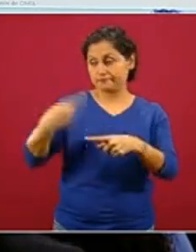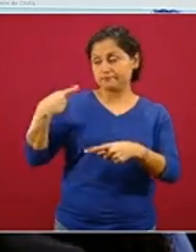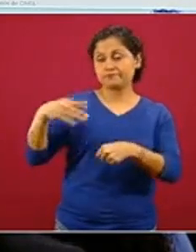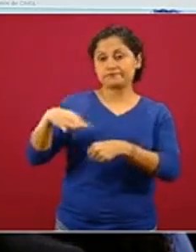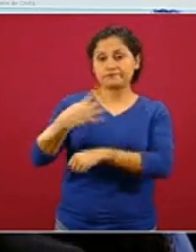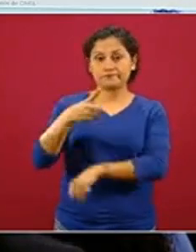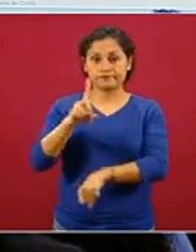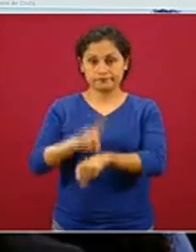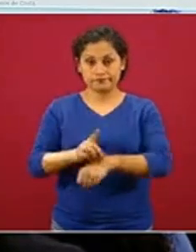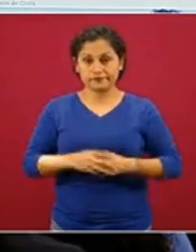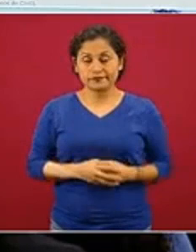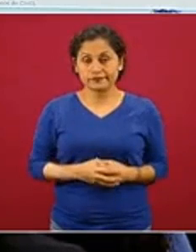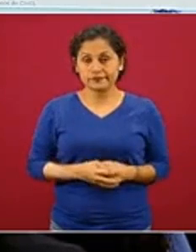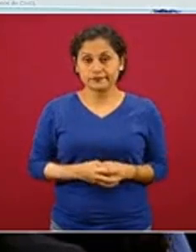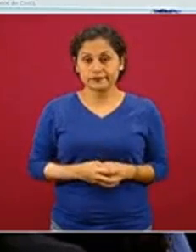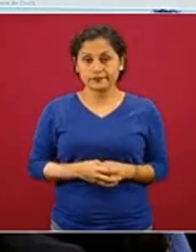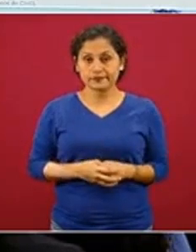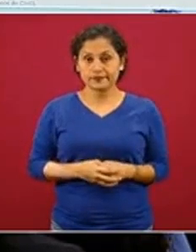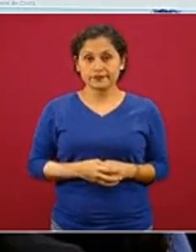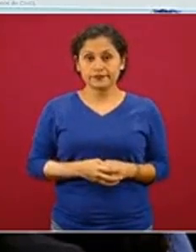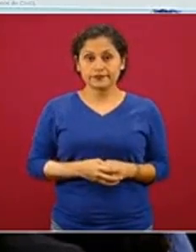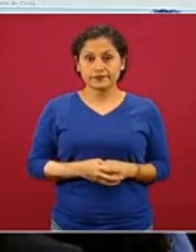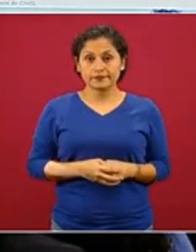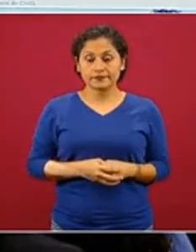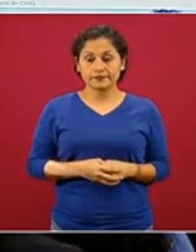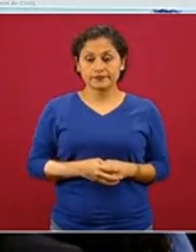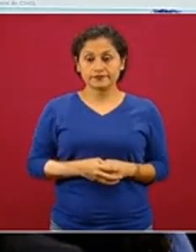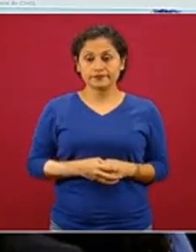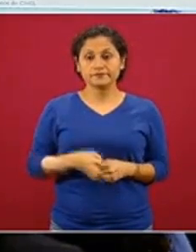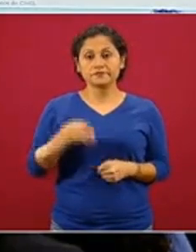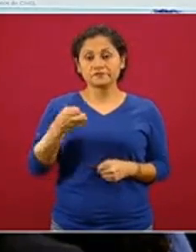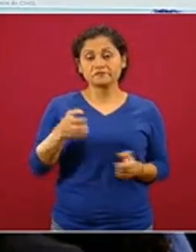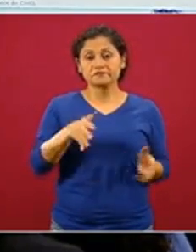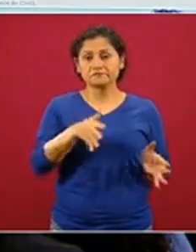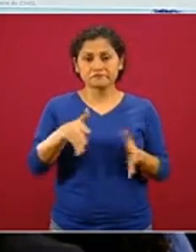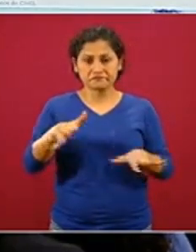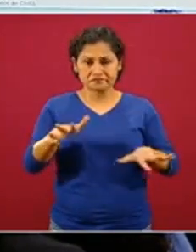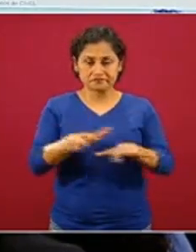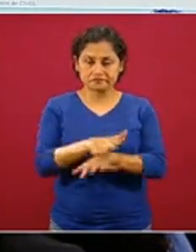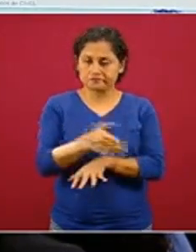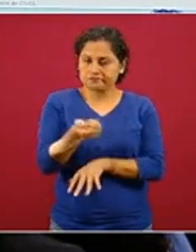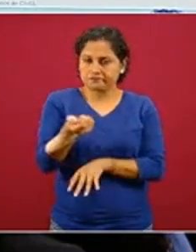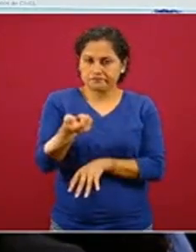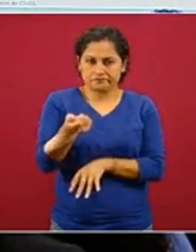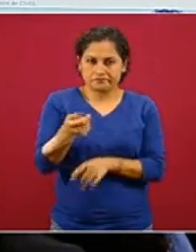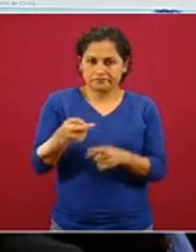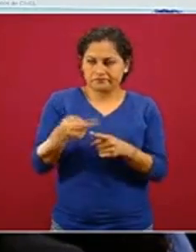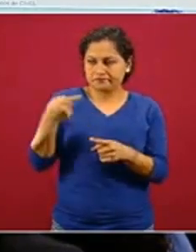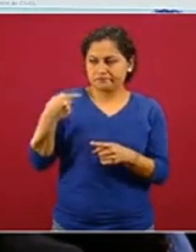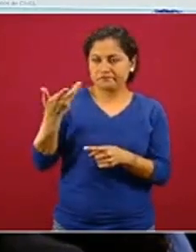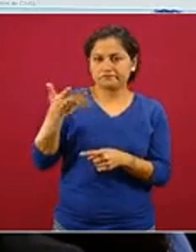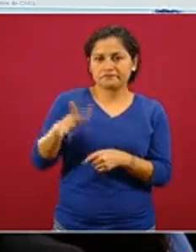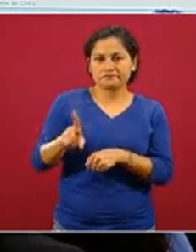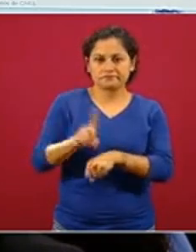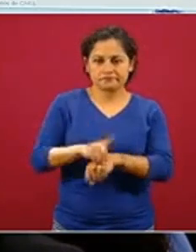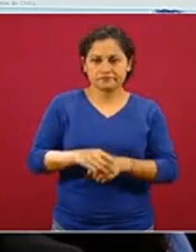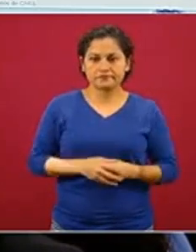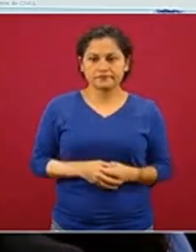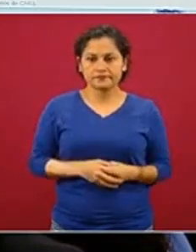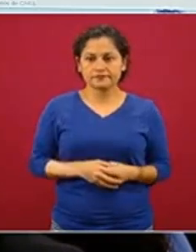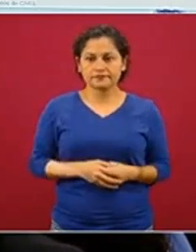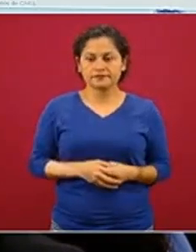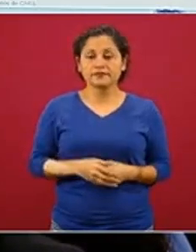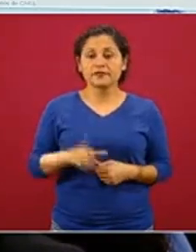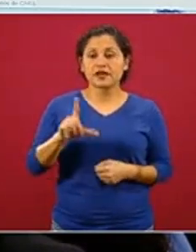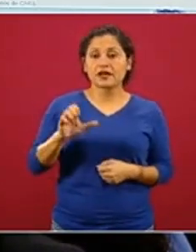días y esto ha variado poco a lo largo de los últimos 10 días. Lo mismo la tasa de